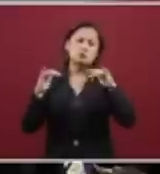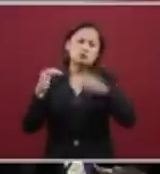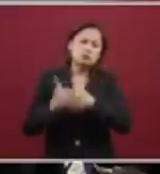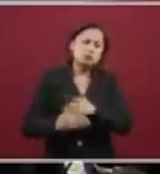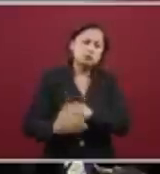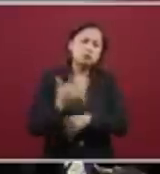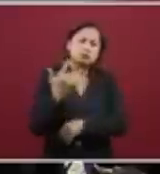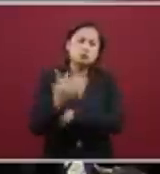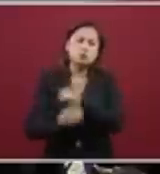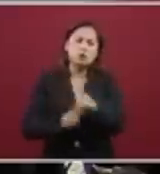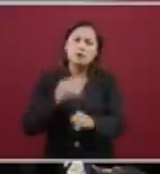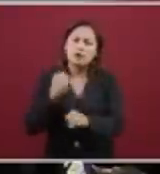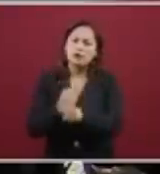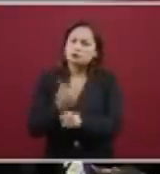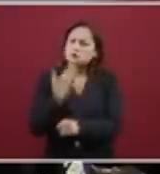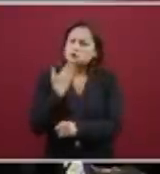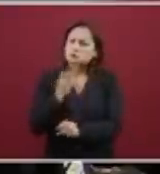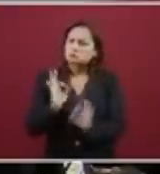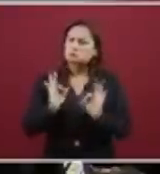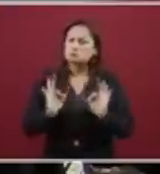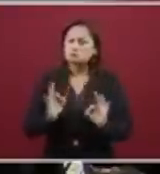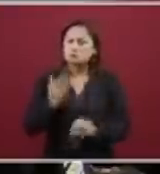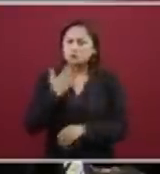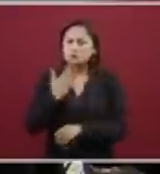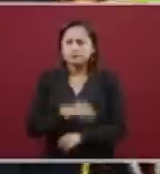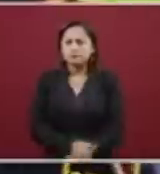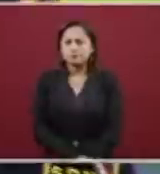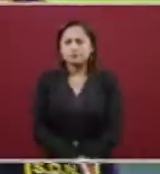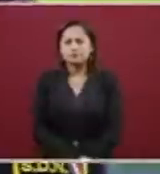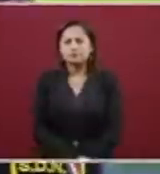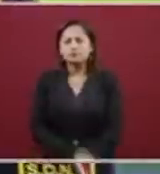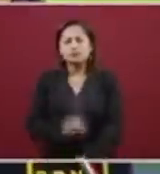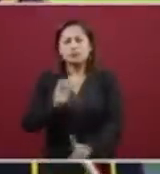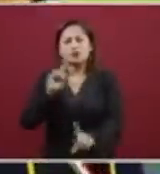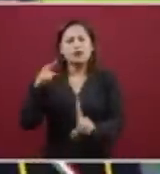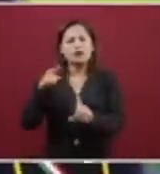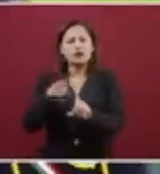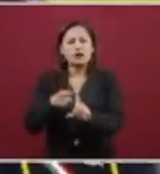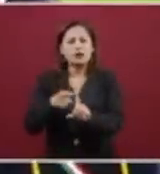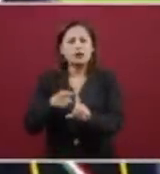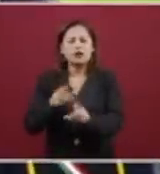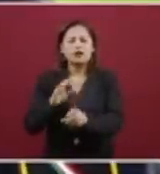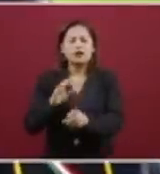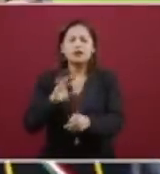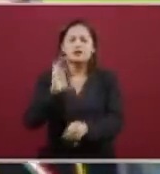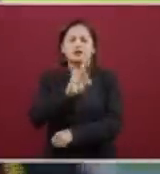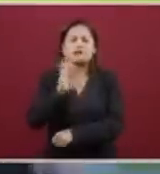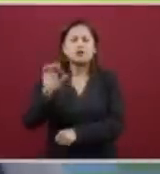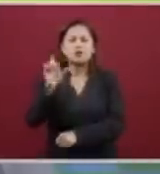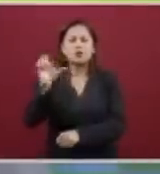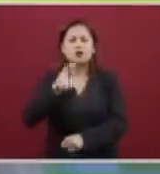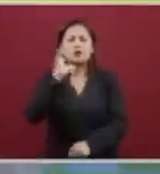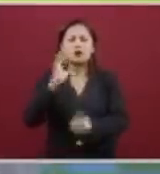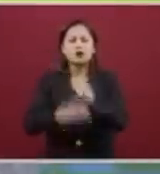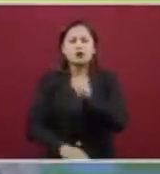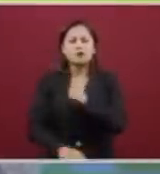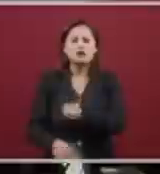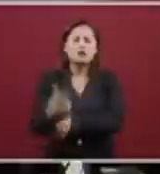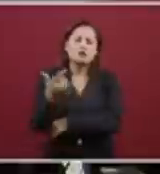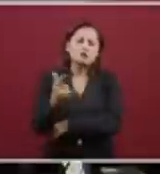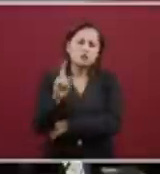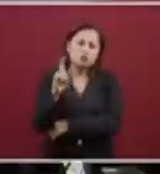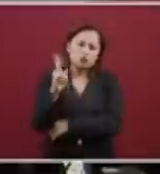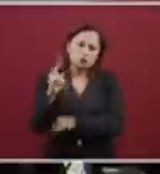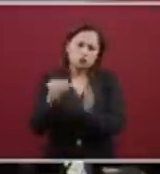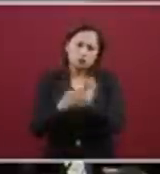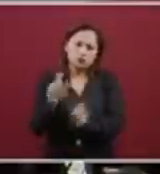manera efectiva y rentable la fecha de conclusión estimada será de junio del 2021 y para ello tenemos un presupuesto